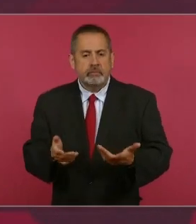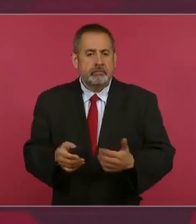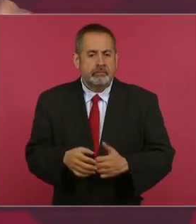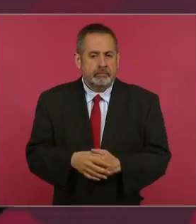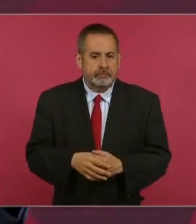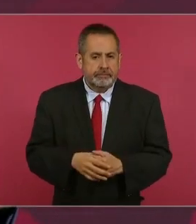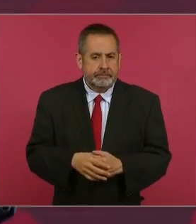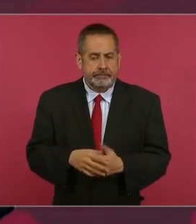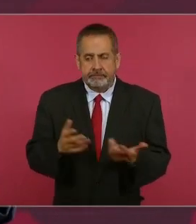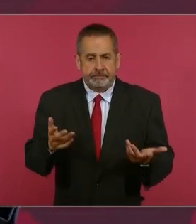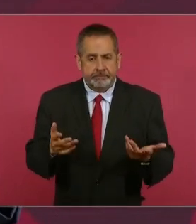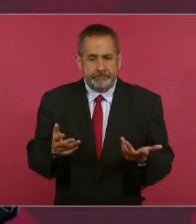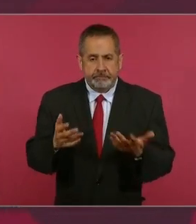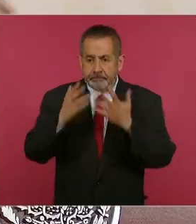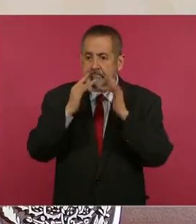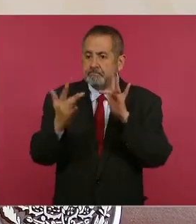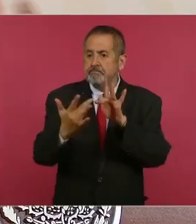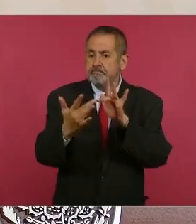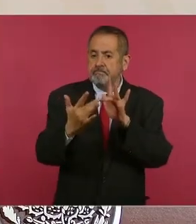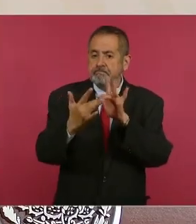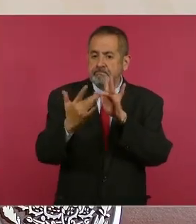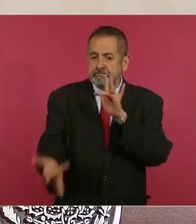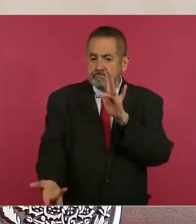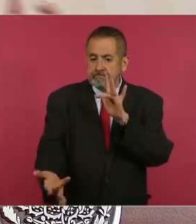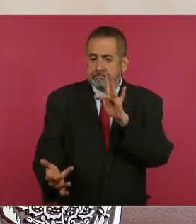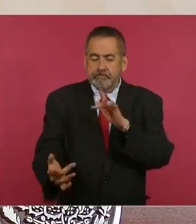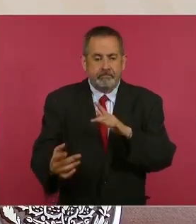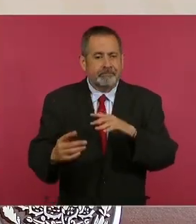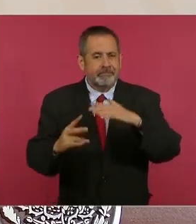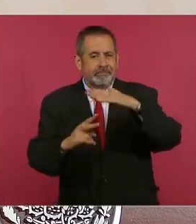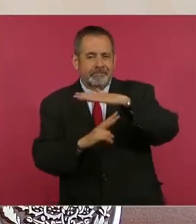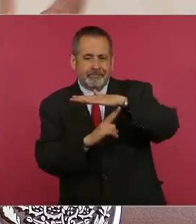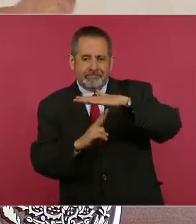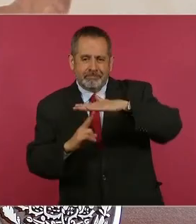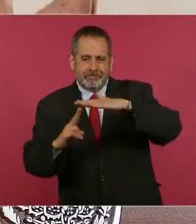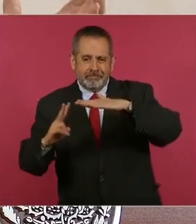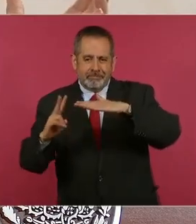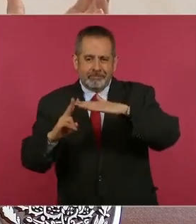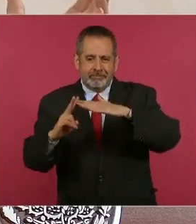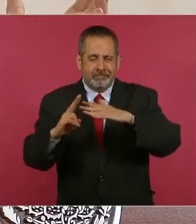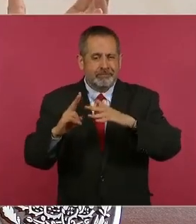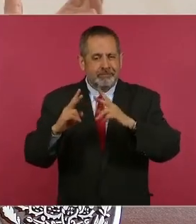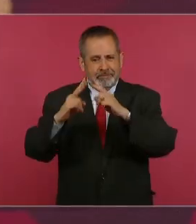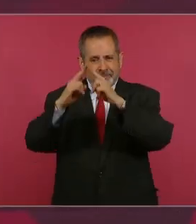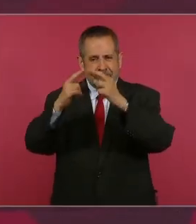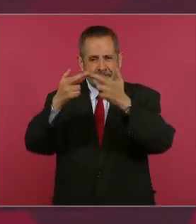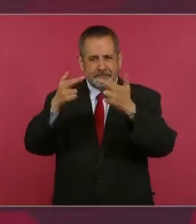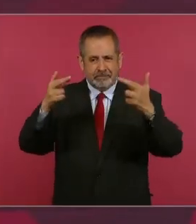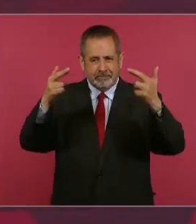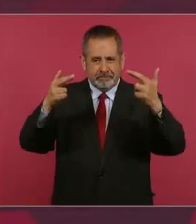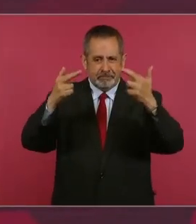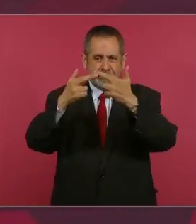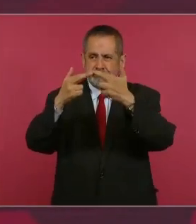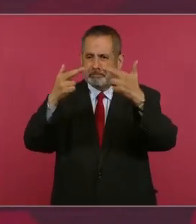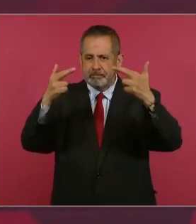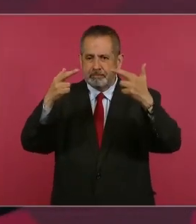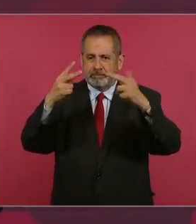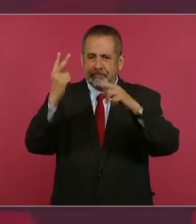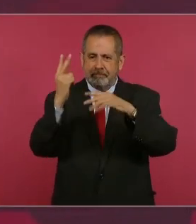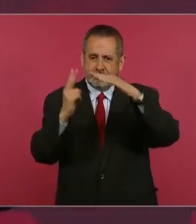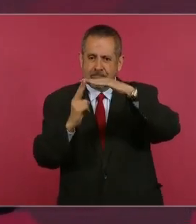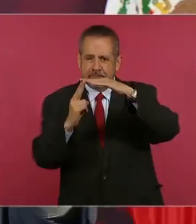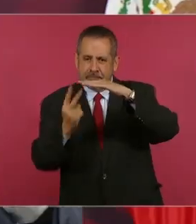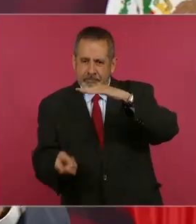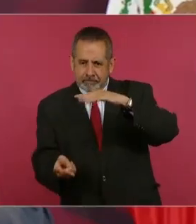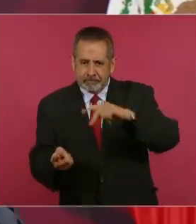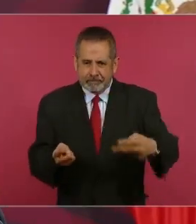porque no teníamos comunicación, se cayeron todas las antenas, la fibra óptica y